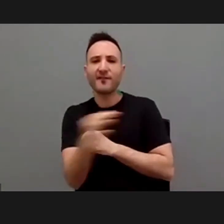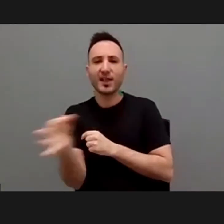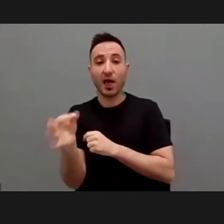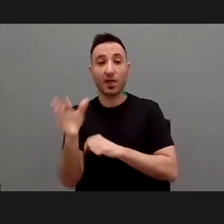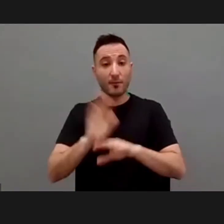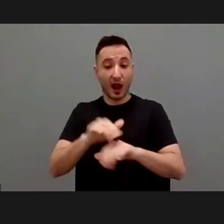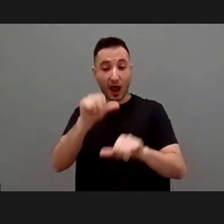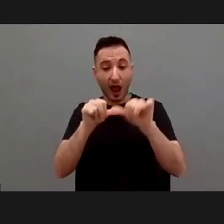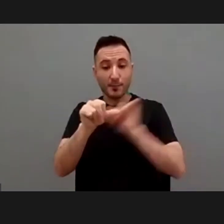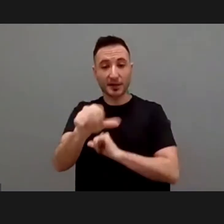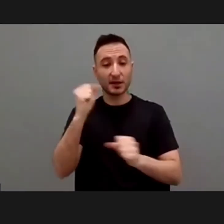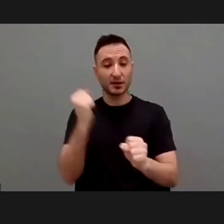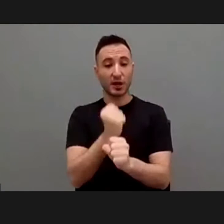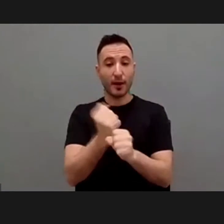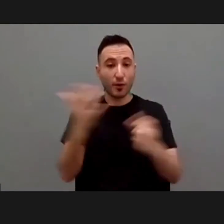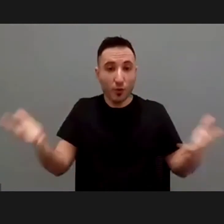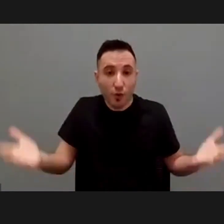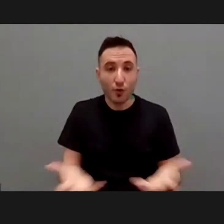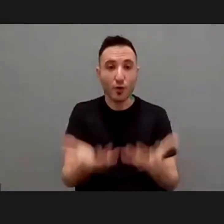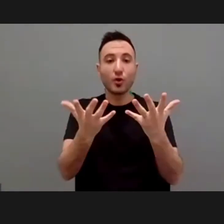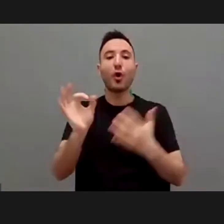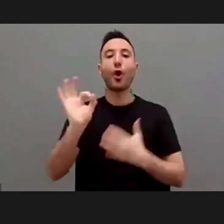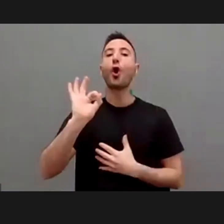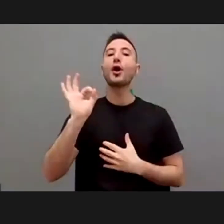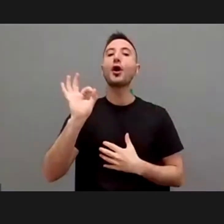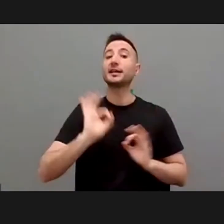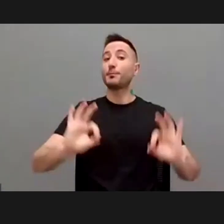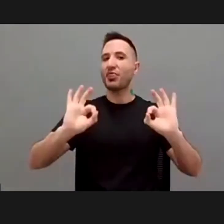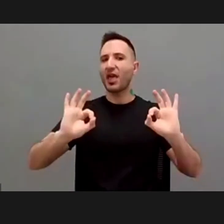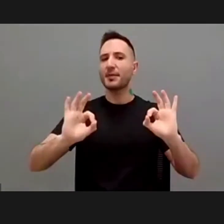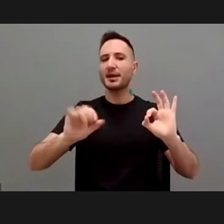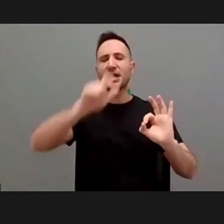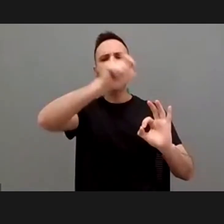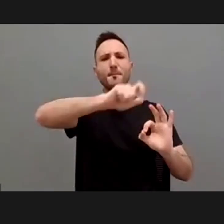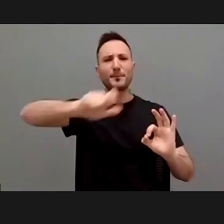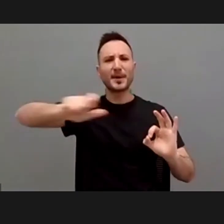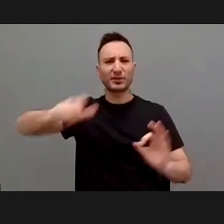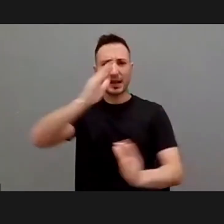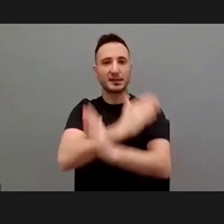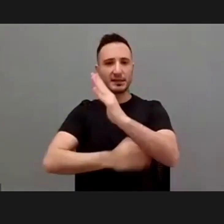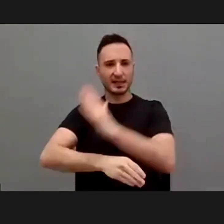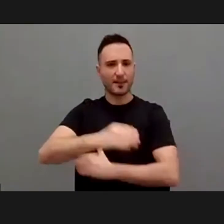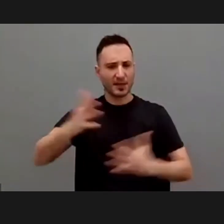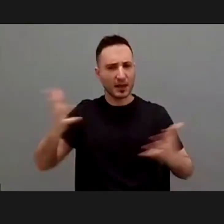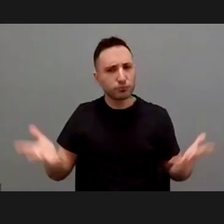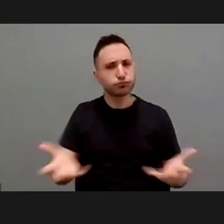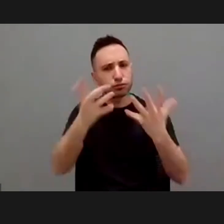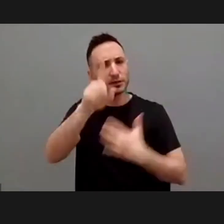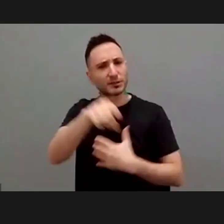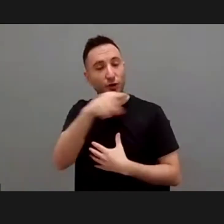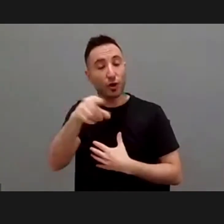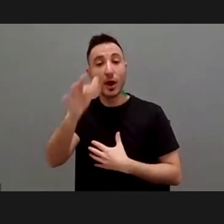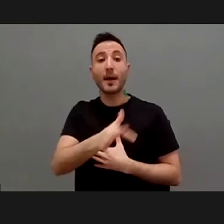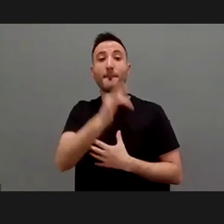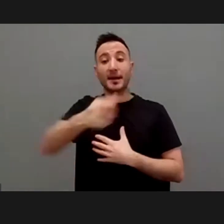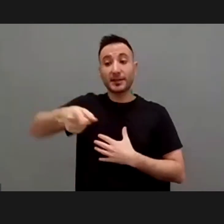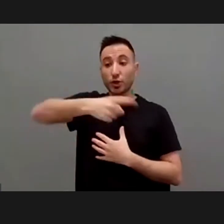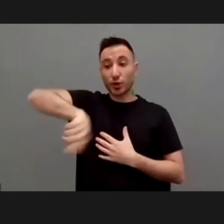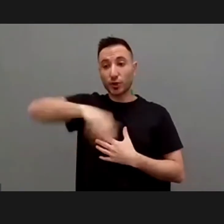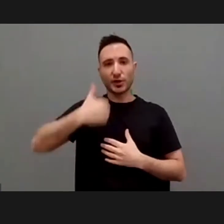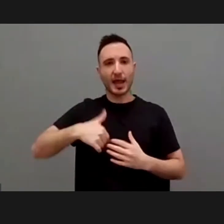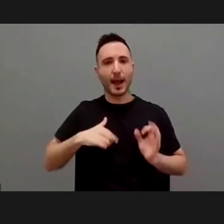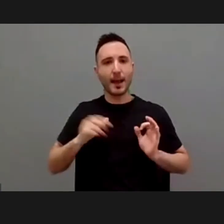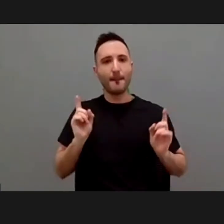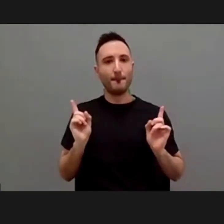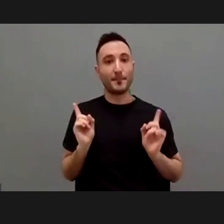el empleo de muchas personas y especialmente las que tienen algún tipo de discapacidad y si estamos preparados para esa